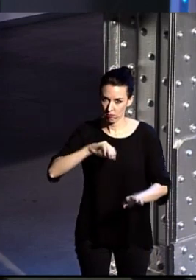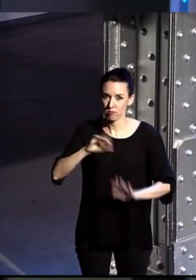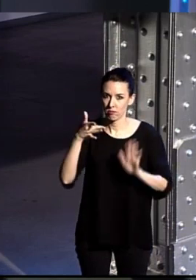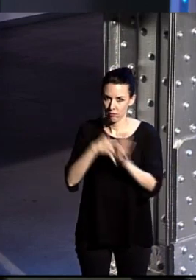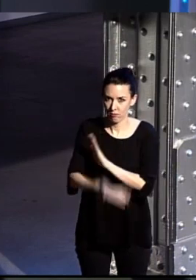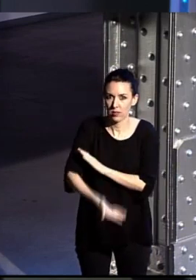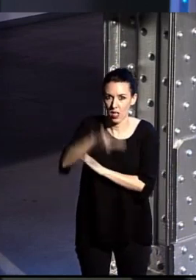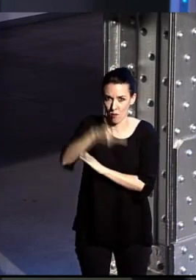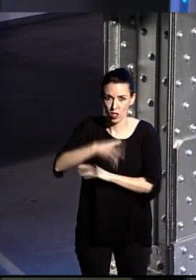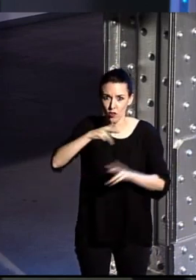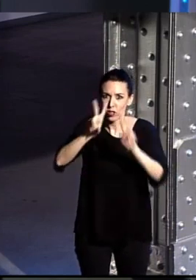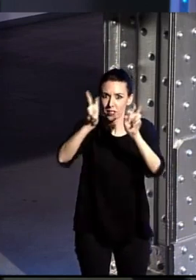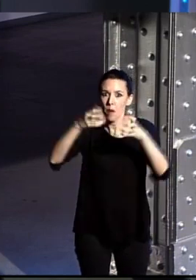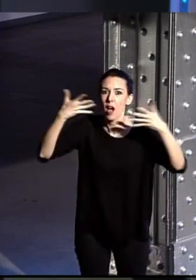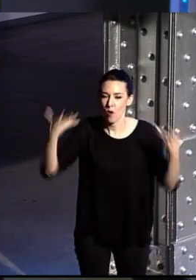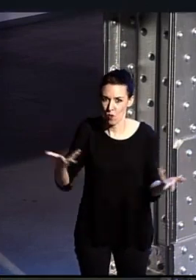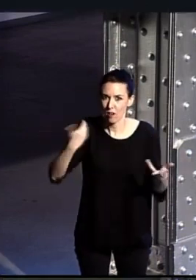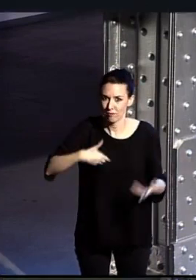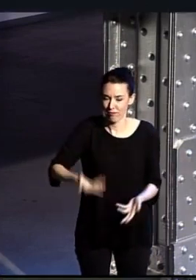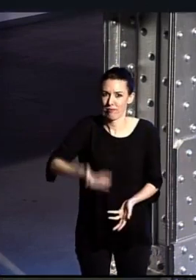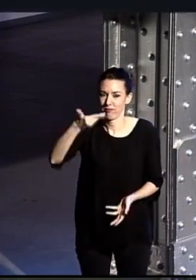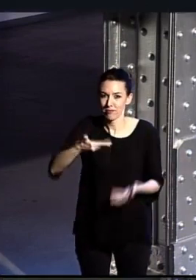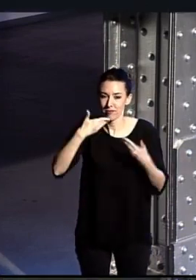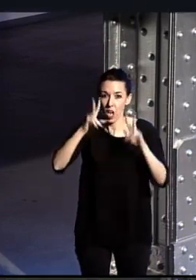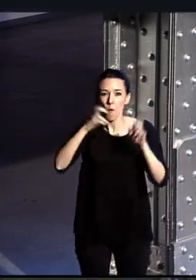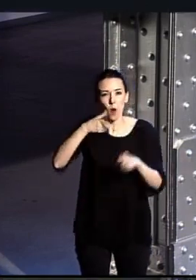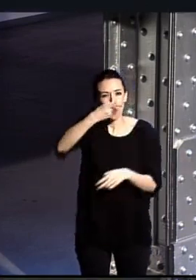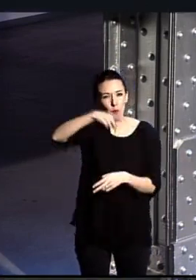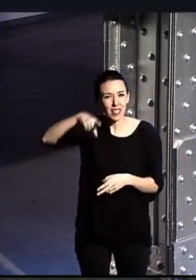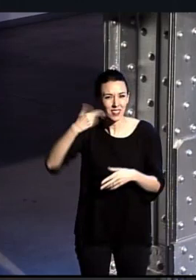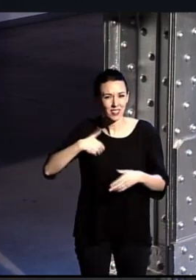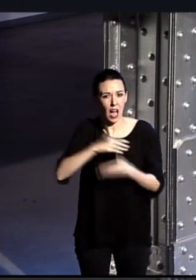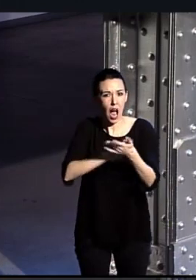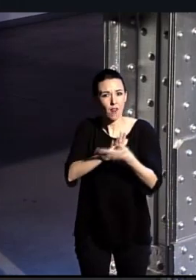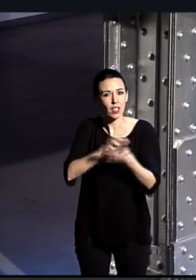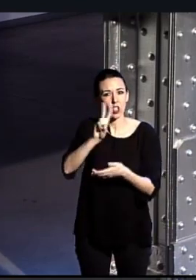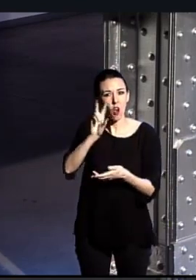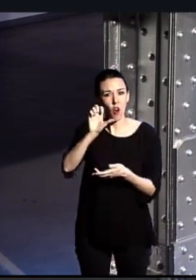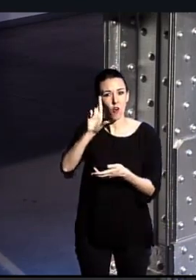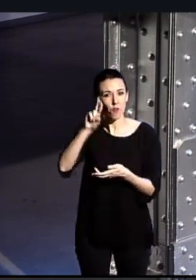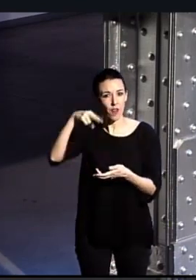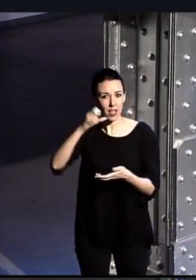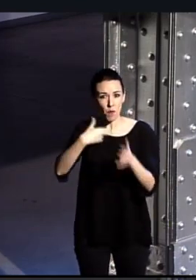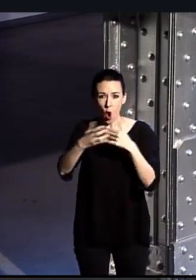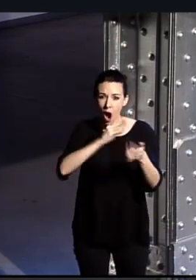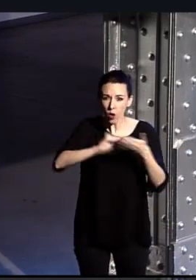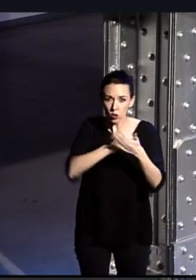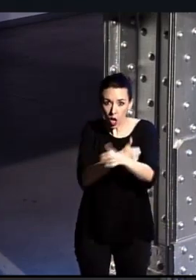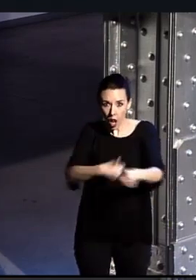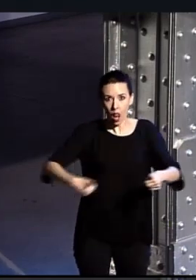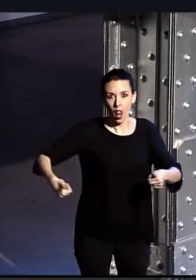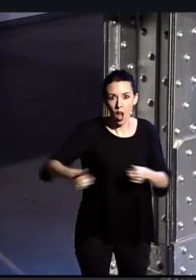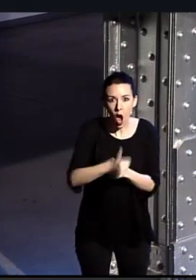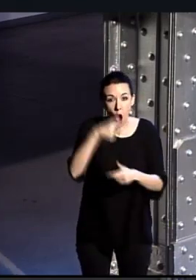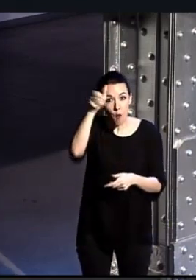vamos a contar hoy, porque llevamos meses aquí hablando de Verne como ese autor anticipatorio, como ese hombre que